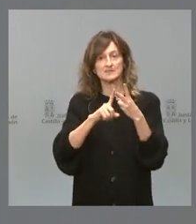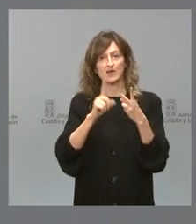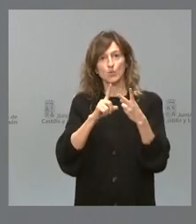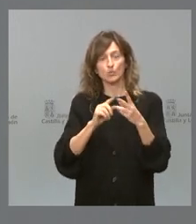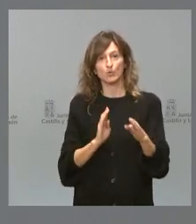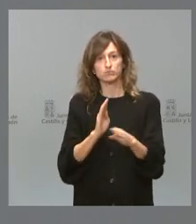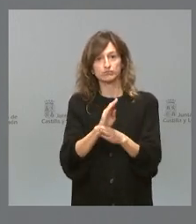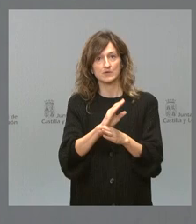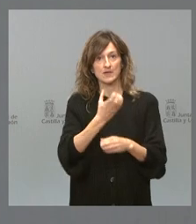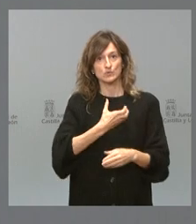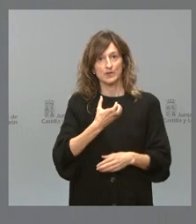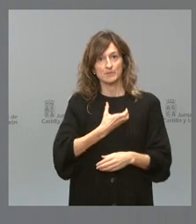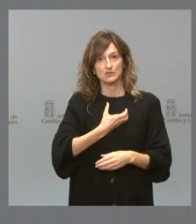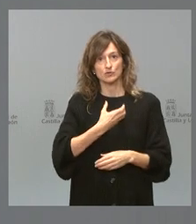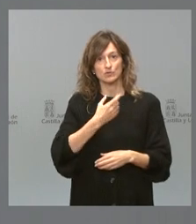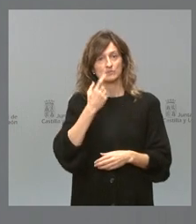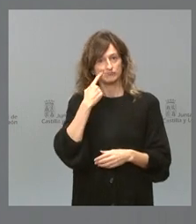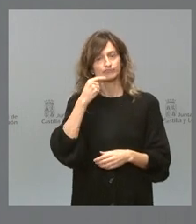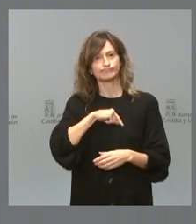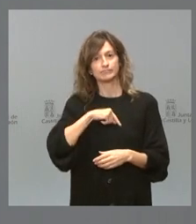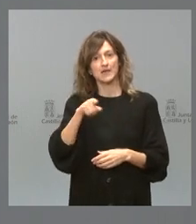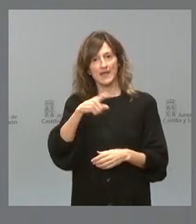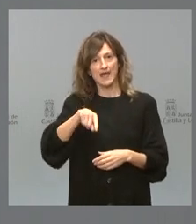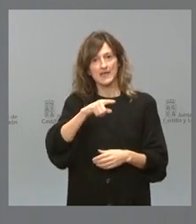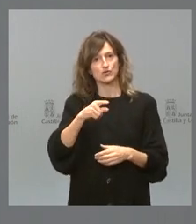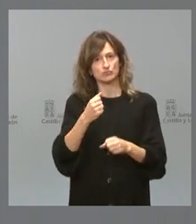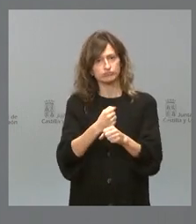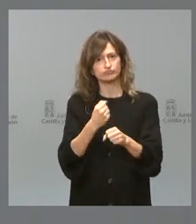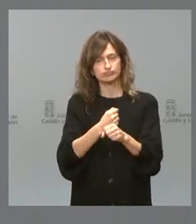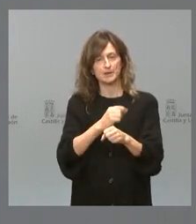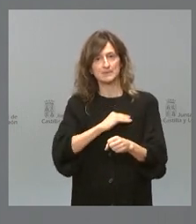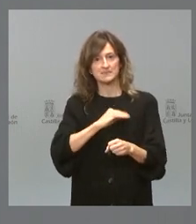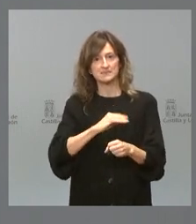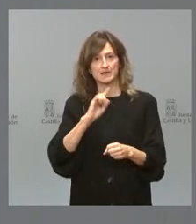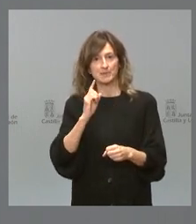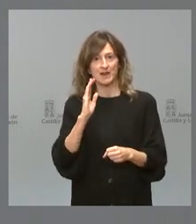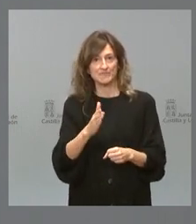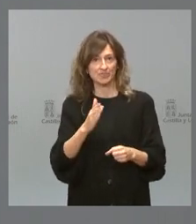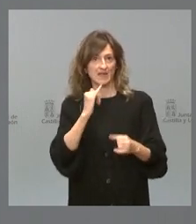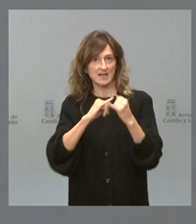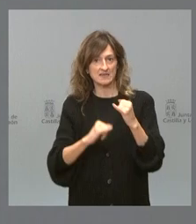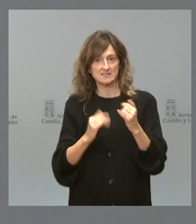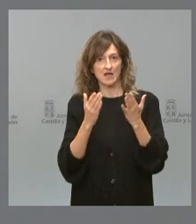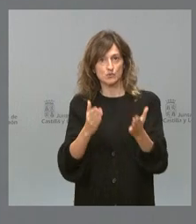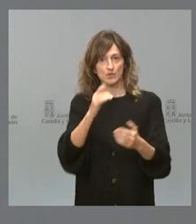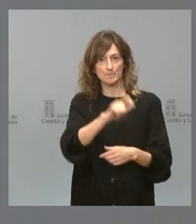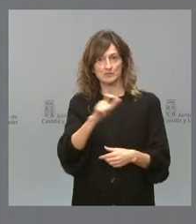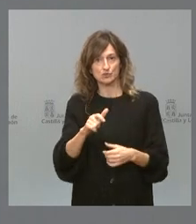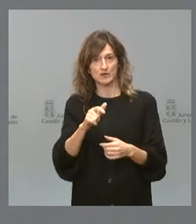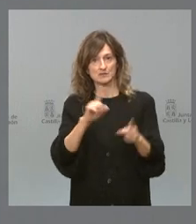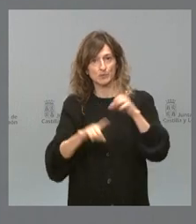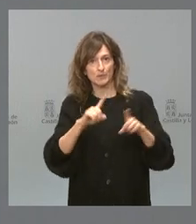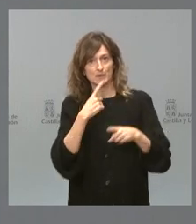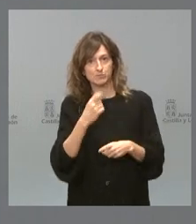ayuda a las entidades locales que somos muy conscientes de que están soportando gran parte del primer impacto de esta crisis de ayuda a las personas con más problemas